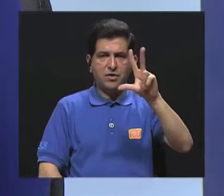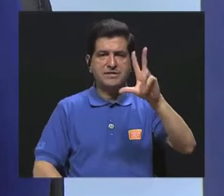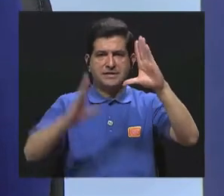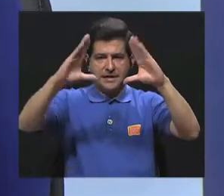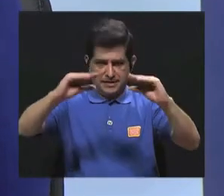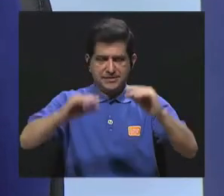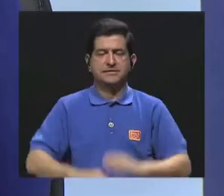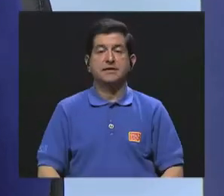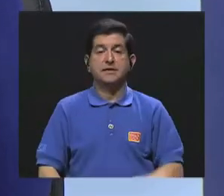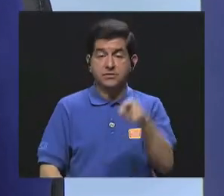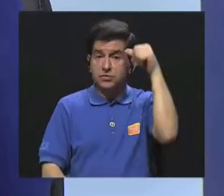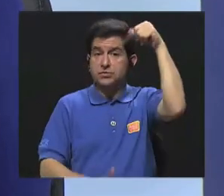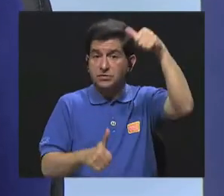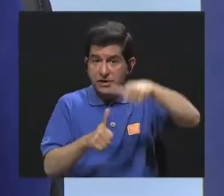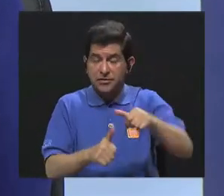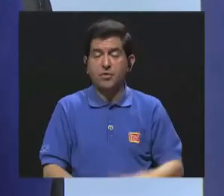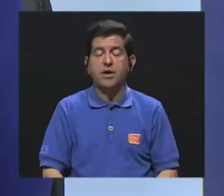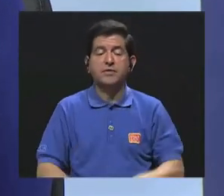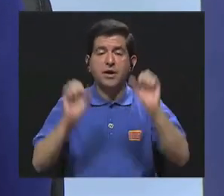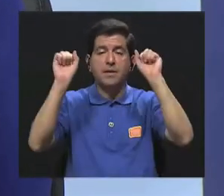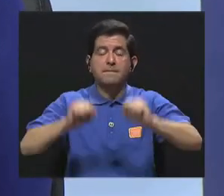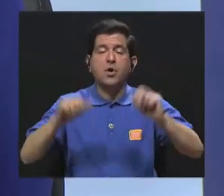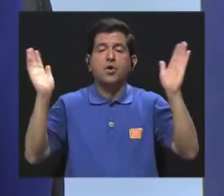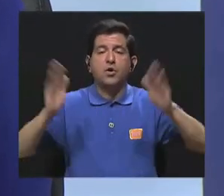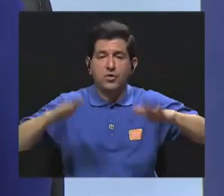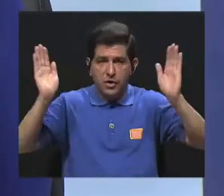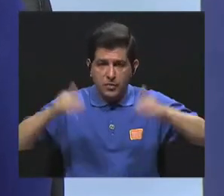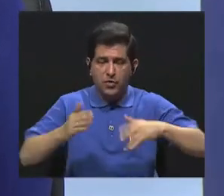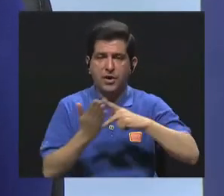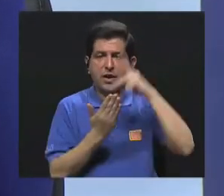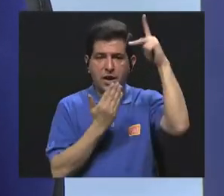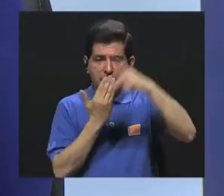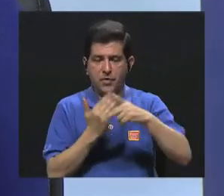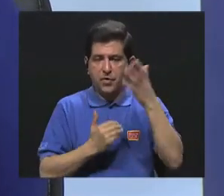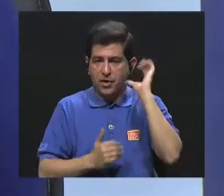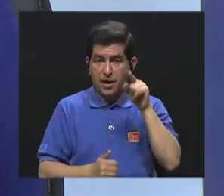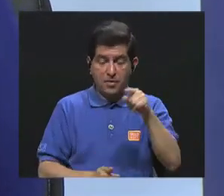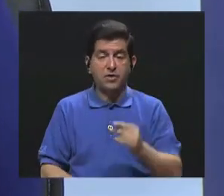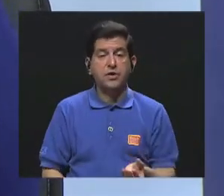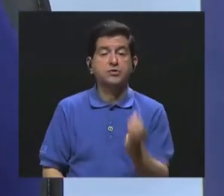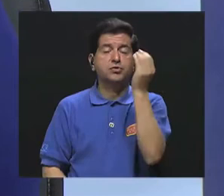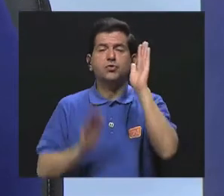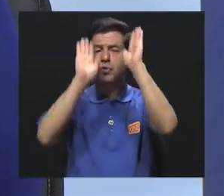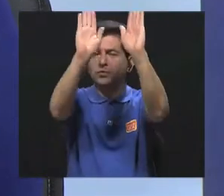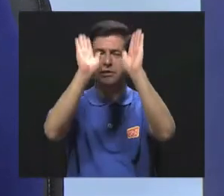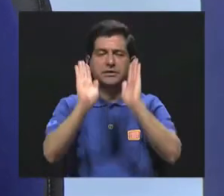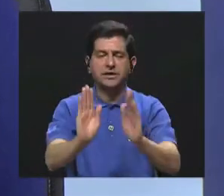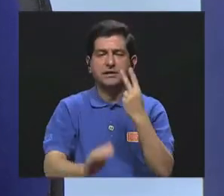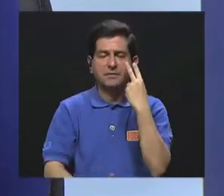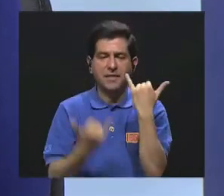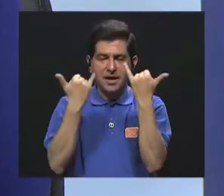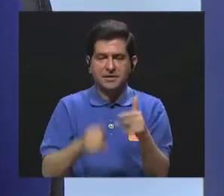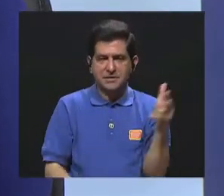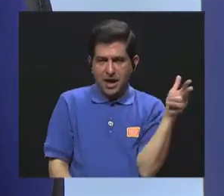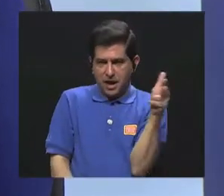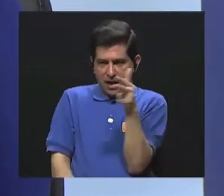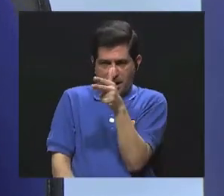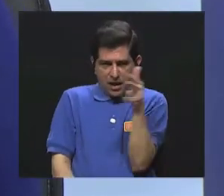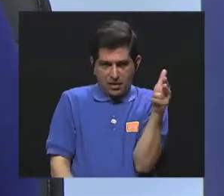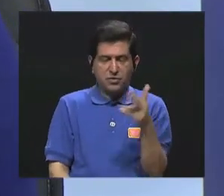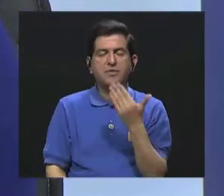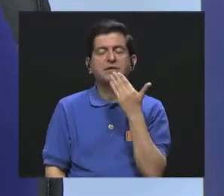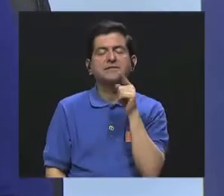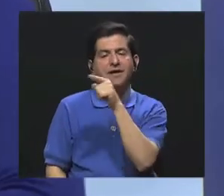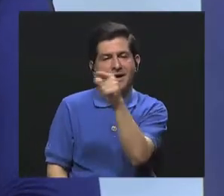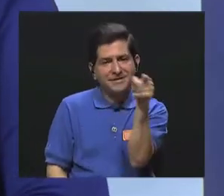tarde, para que no se pierda de Podemos Volar, el programa de radio de estos muchachos maravillosos que hemos visto en imágenes durante, gracias a